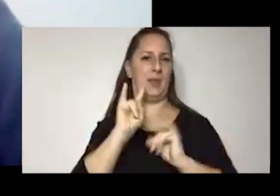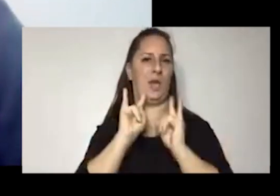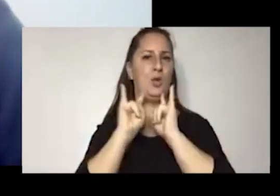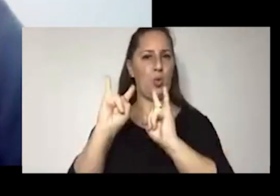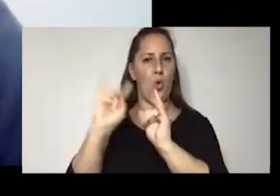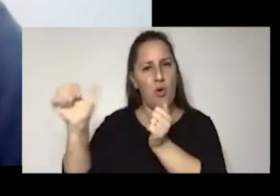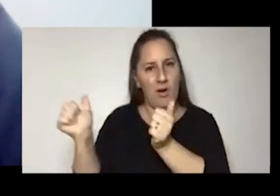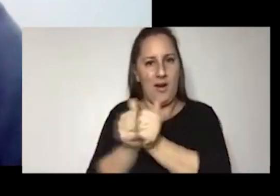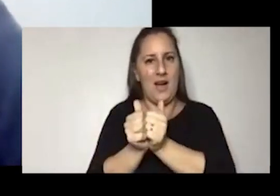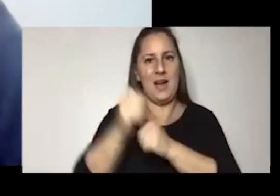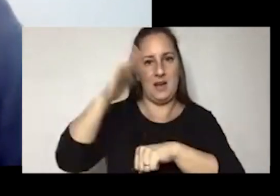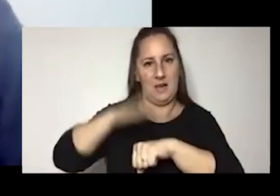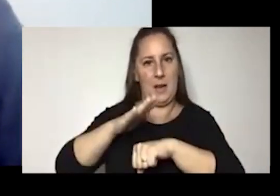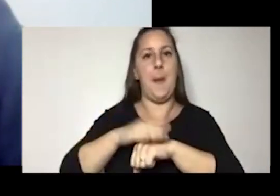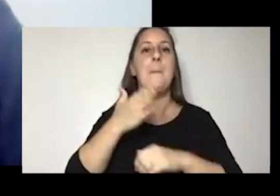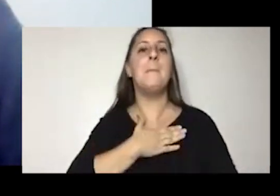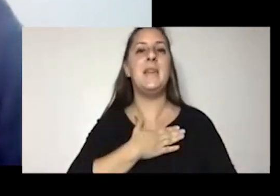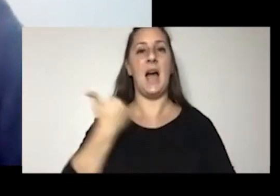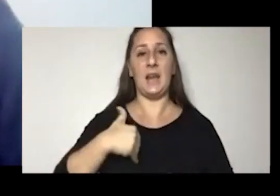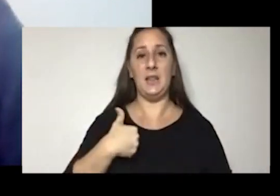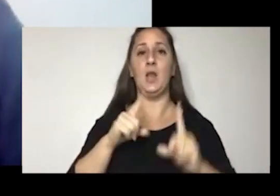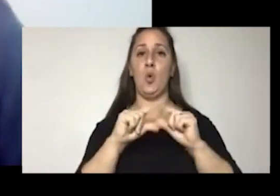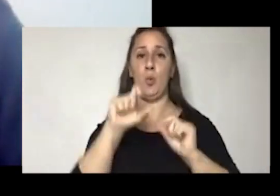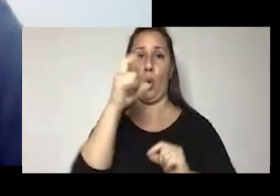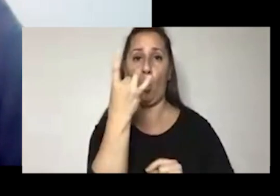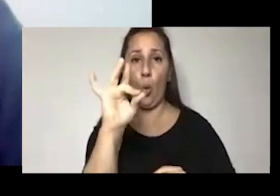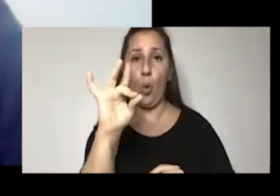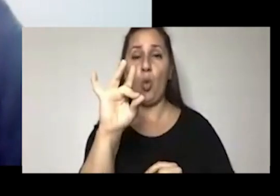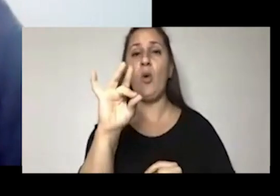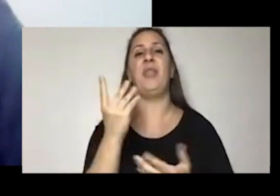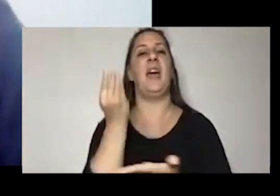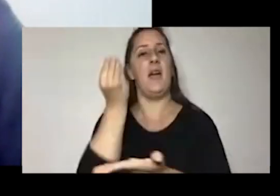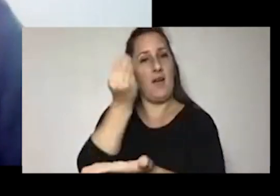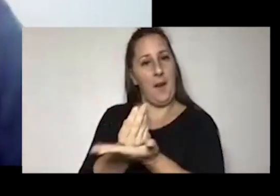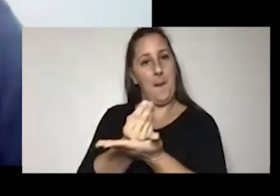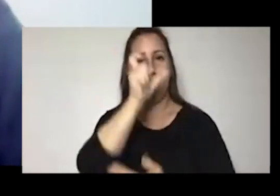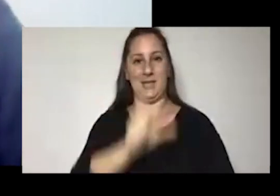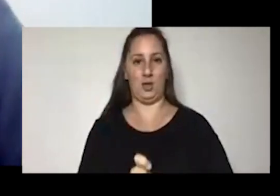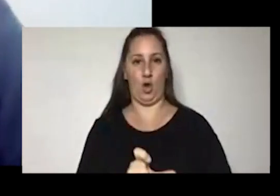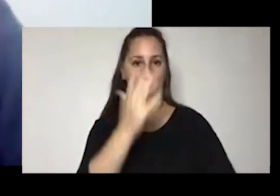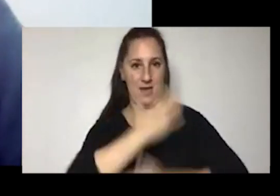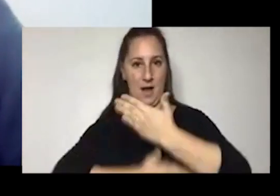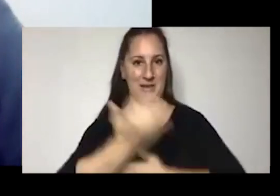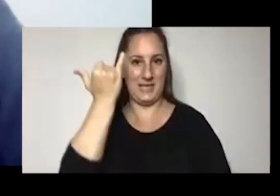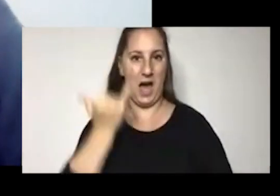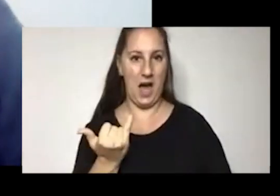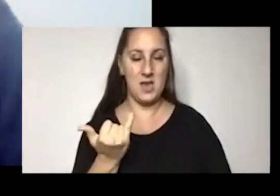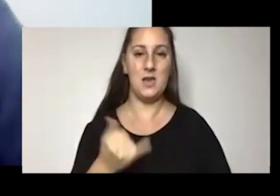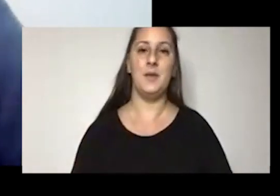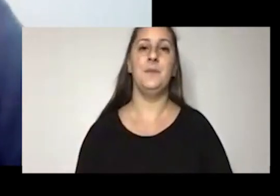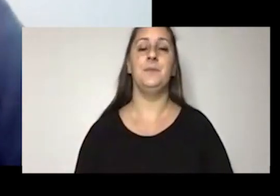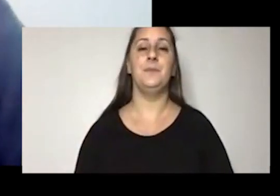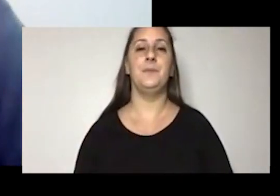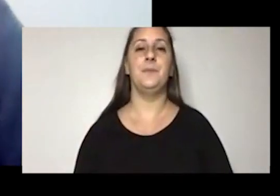el trámite con el número de CUT de su representado, ¿sí? De la misma manera. Coloca que el símbolo